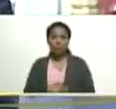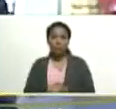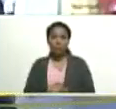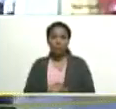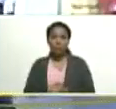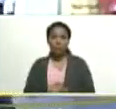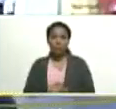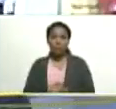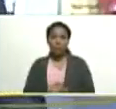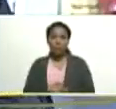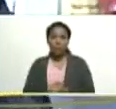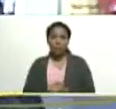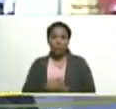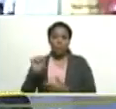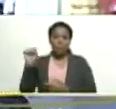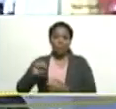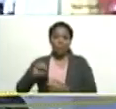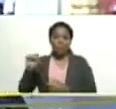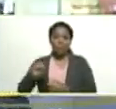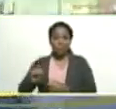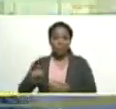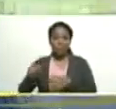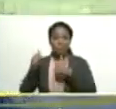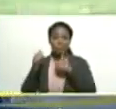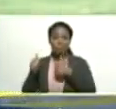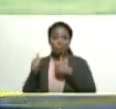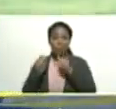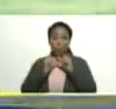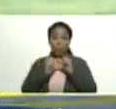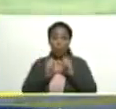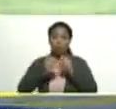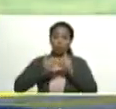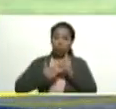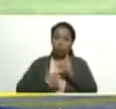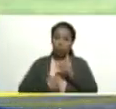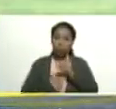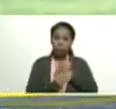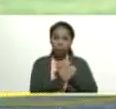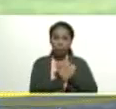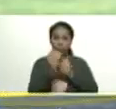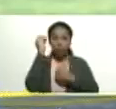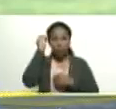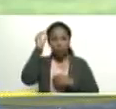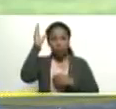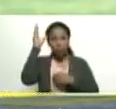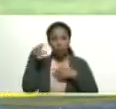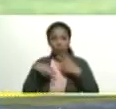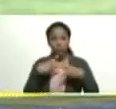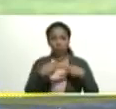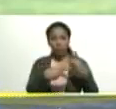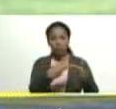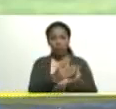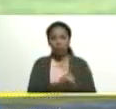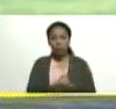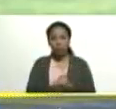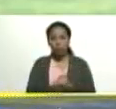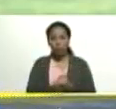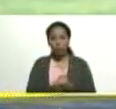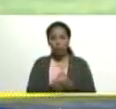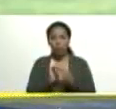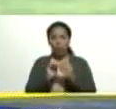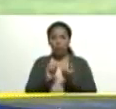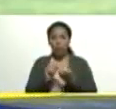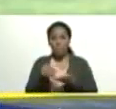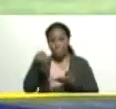generaciones. Correcto. Bueno, hay que seguir avanzando en la capacidad productiva, crecer en la